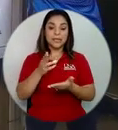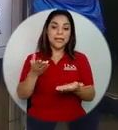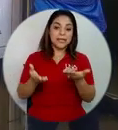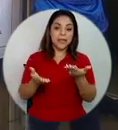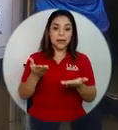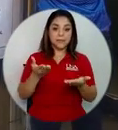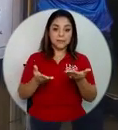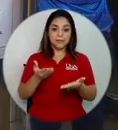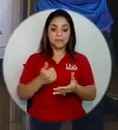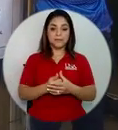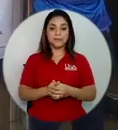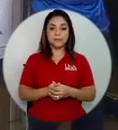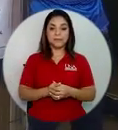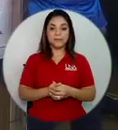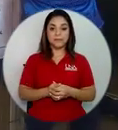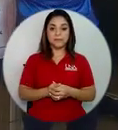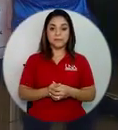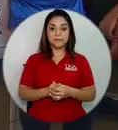alguna medida,